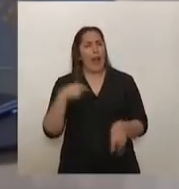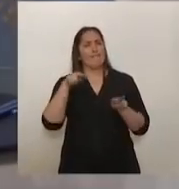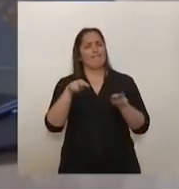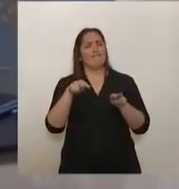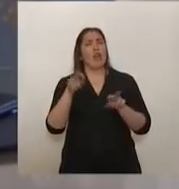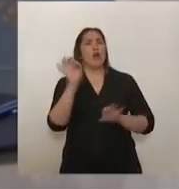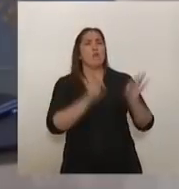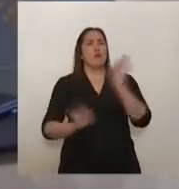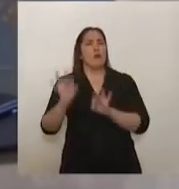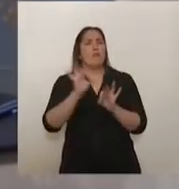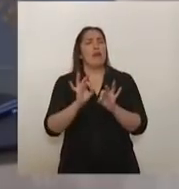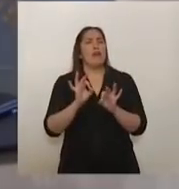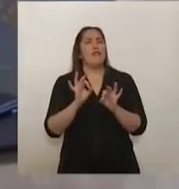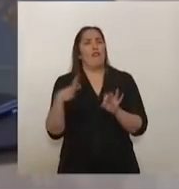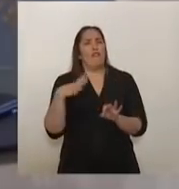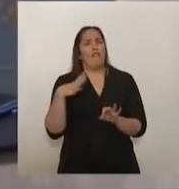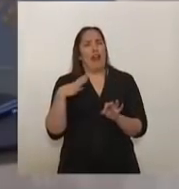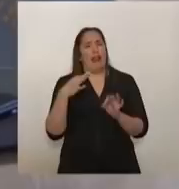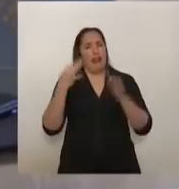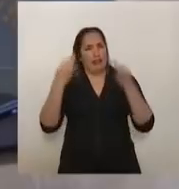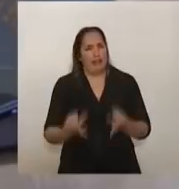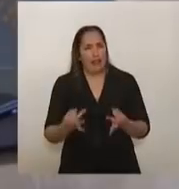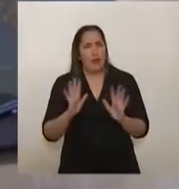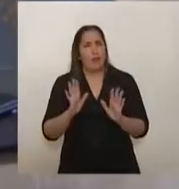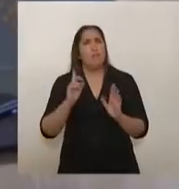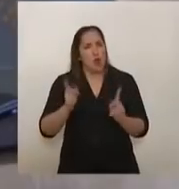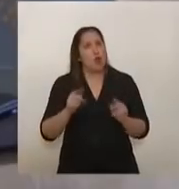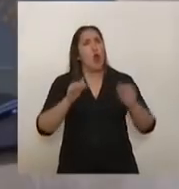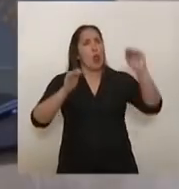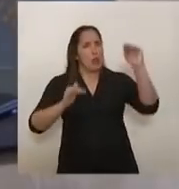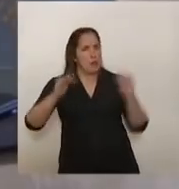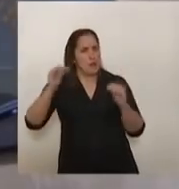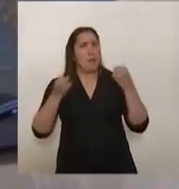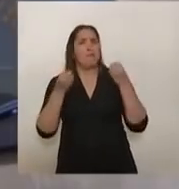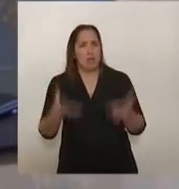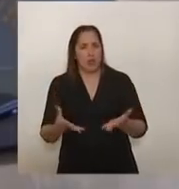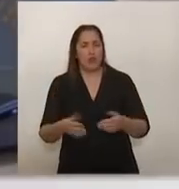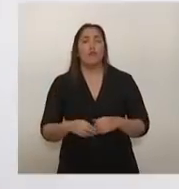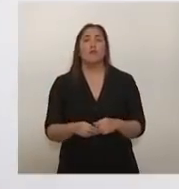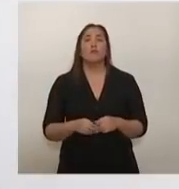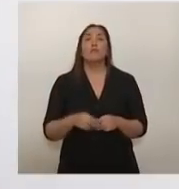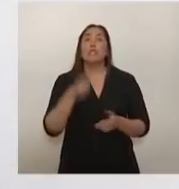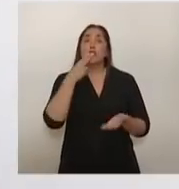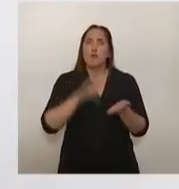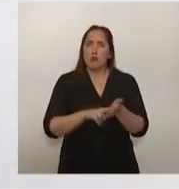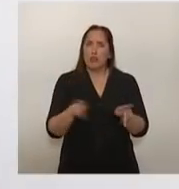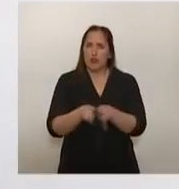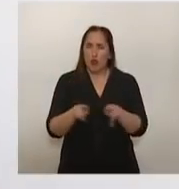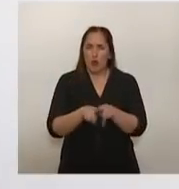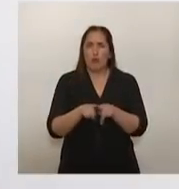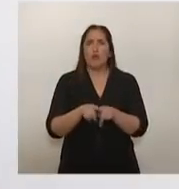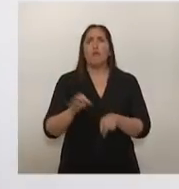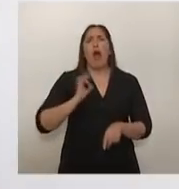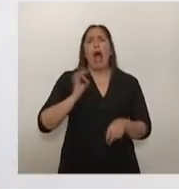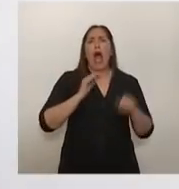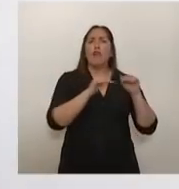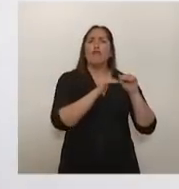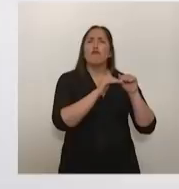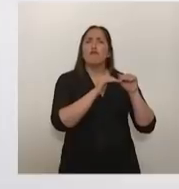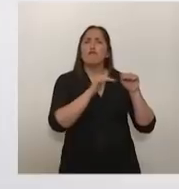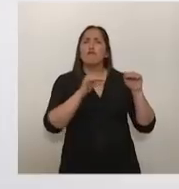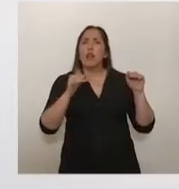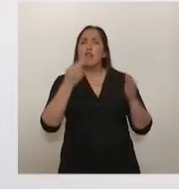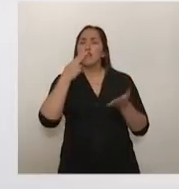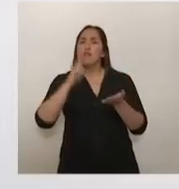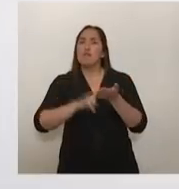en un nivel más razonable. Con los impuestos pasó algo muy similar. Después de décadas de estabilidad, los